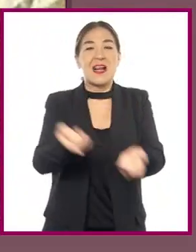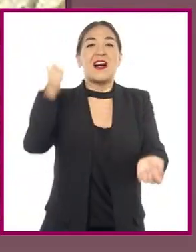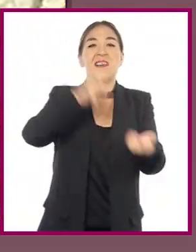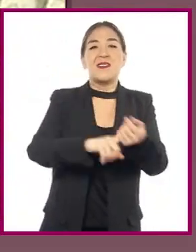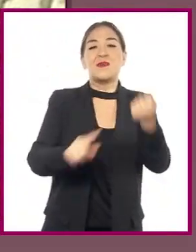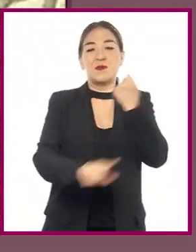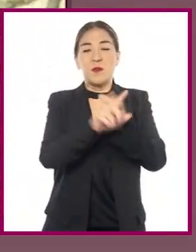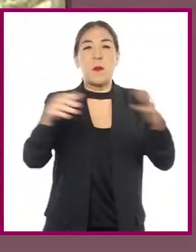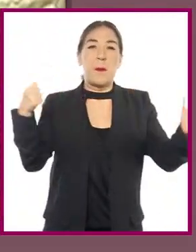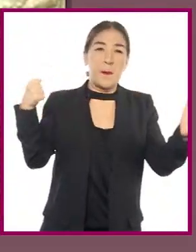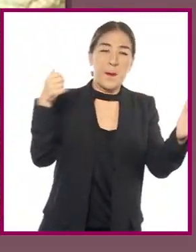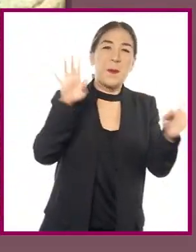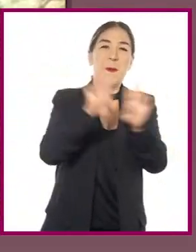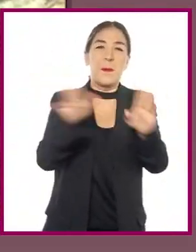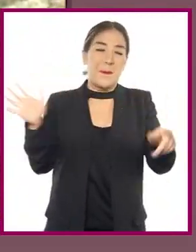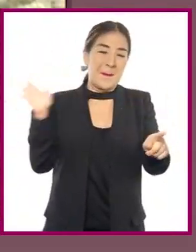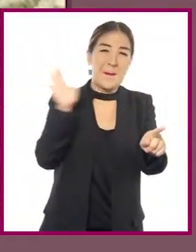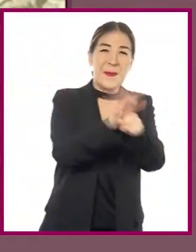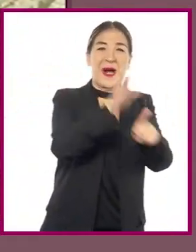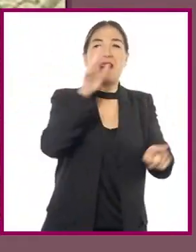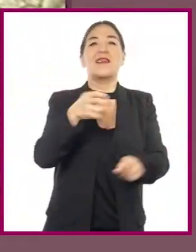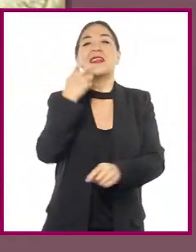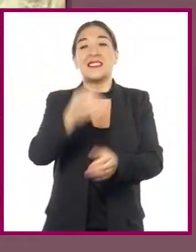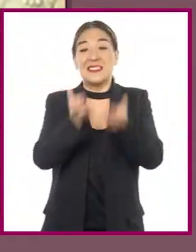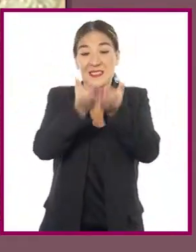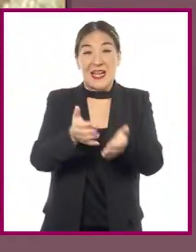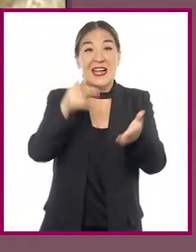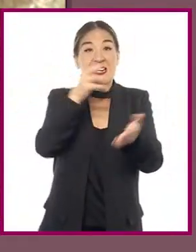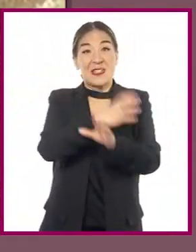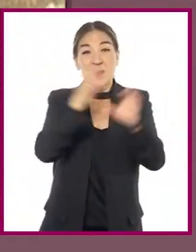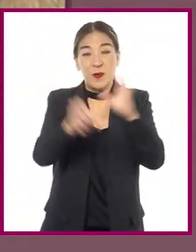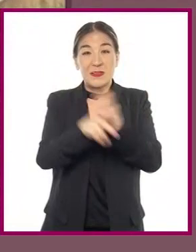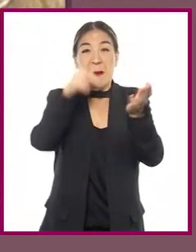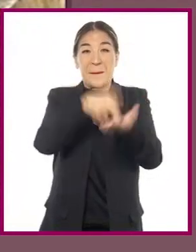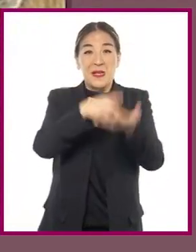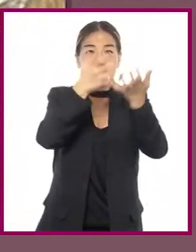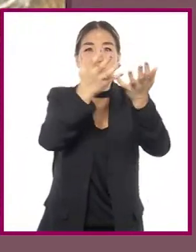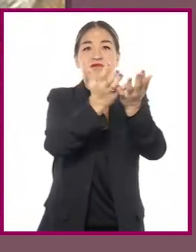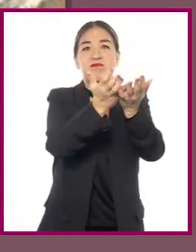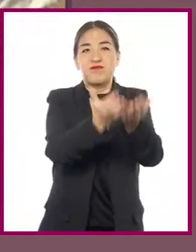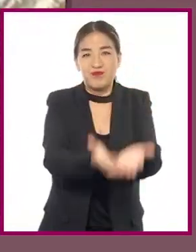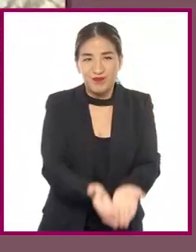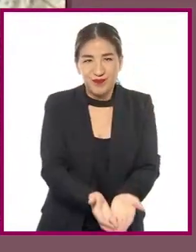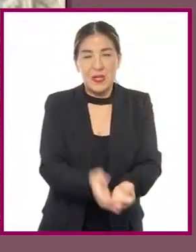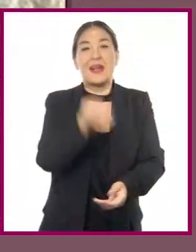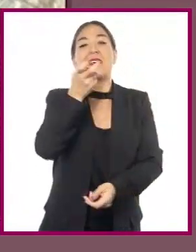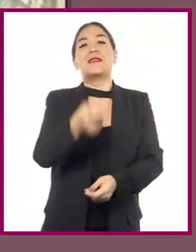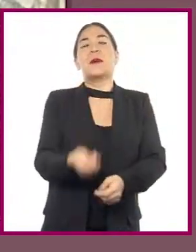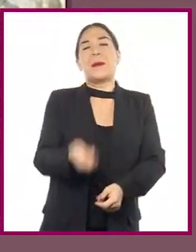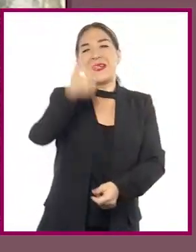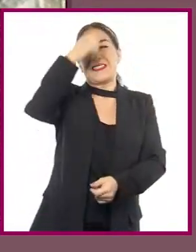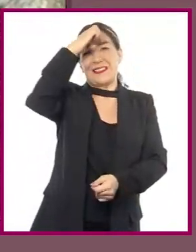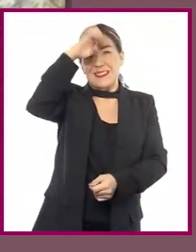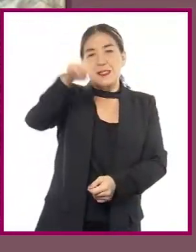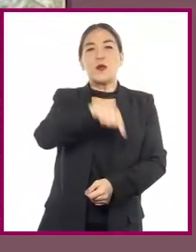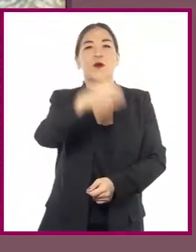arrecifes, porque los hundió la sobrecarga de mercancías o porque apenas se conocen estos mares.